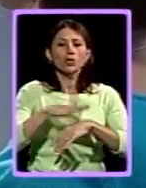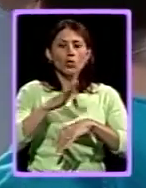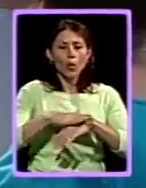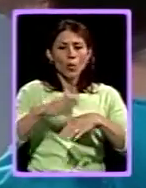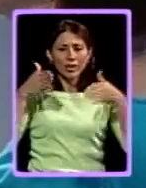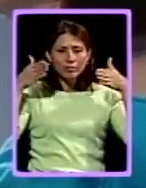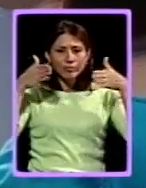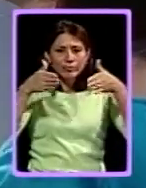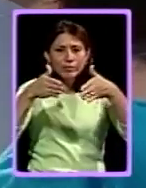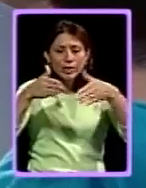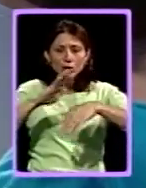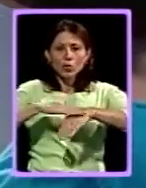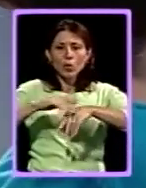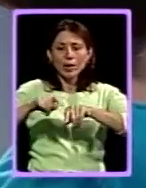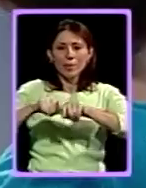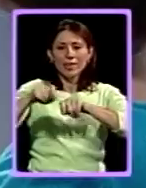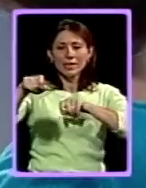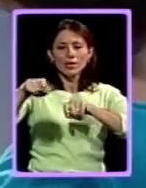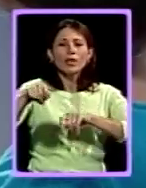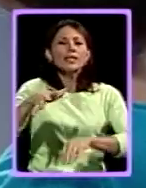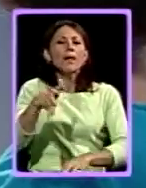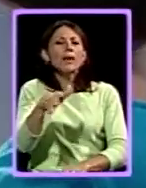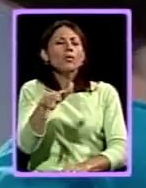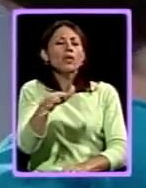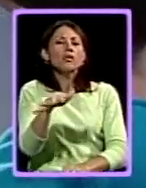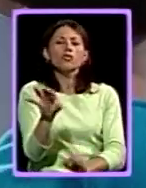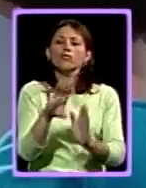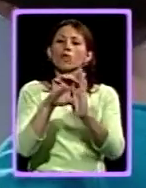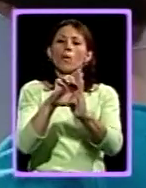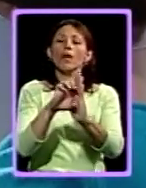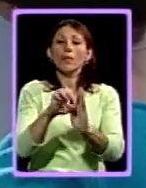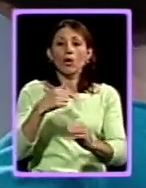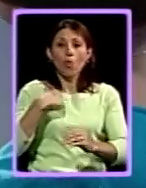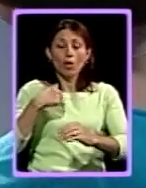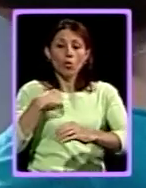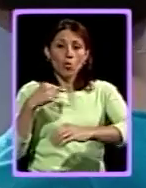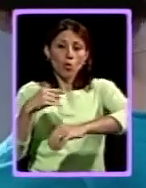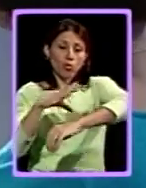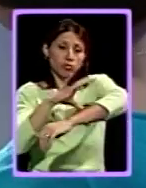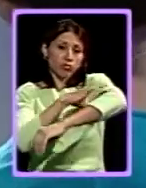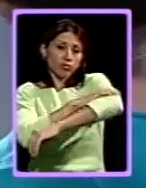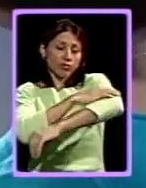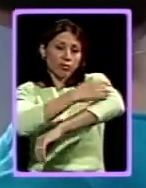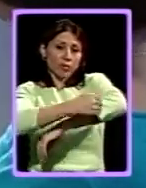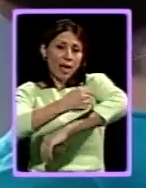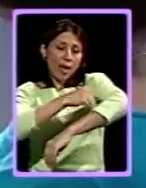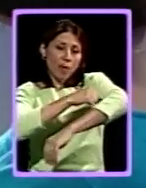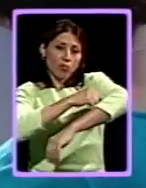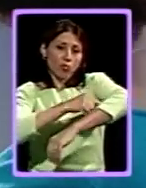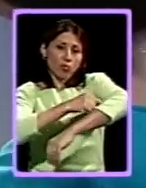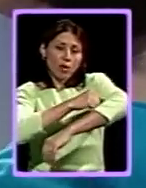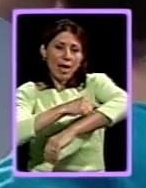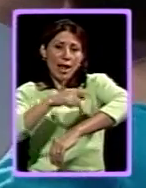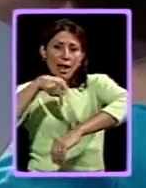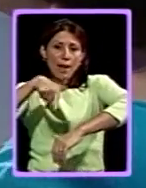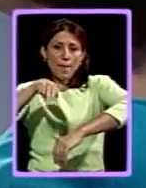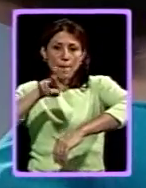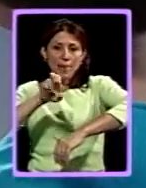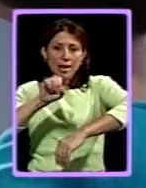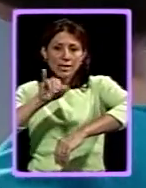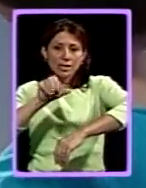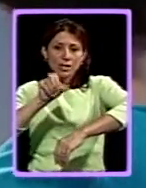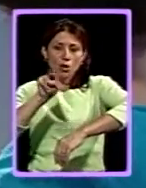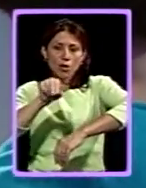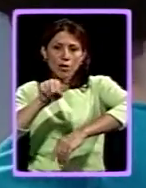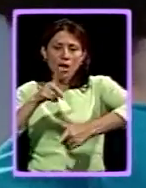las mediciones, es que es como, más o menos como cuando uno se toma la presión y le van anotando, usted tiene una presión. Pues